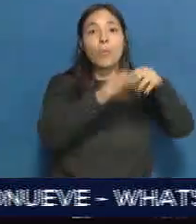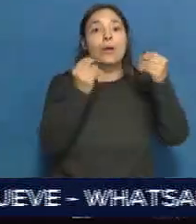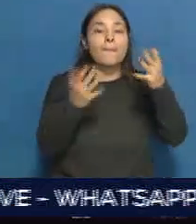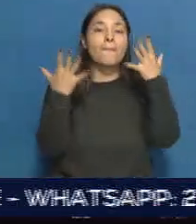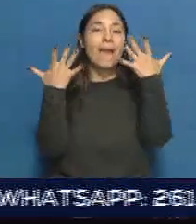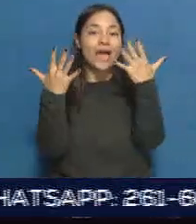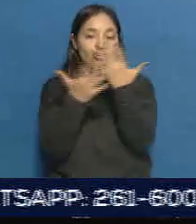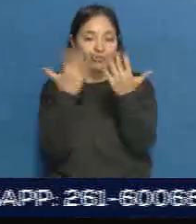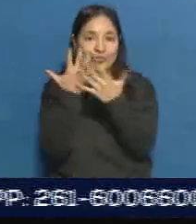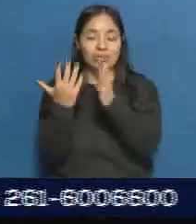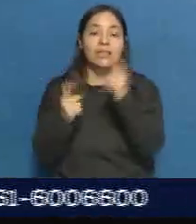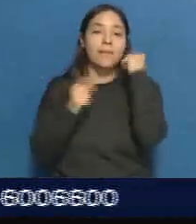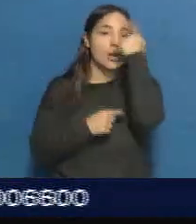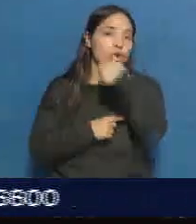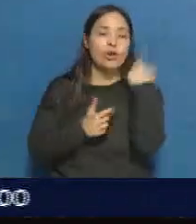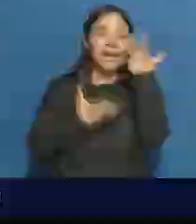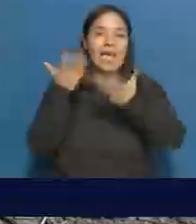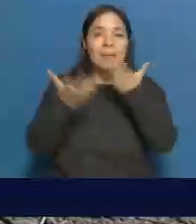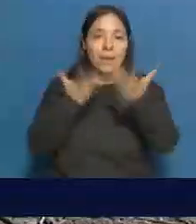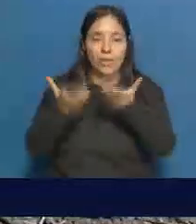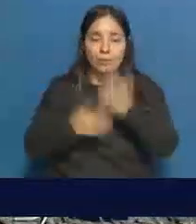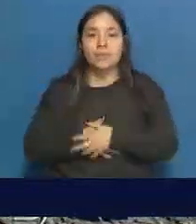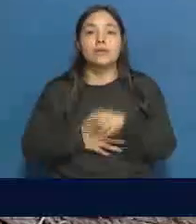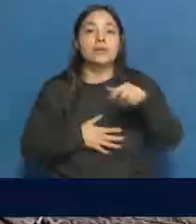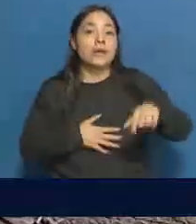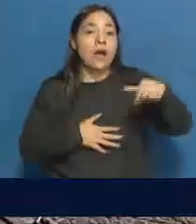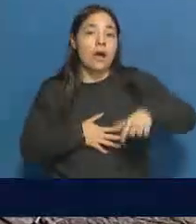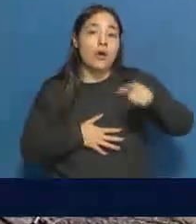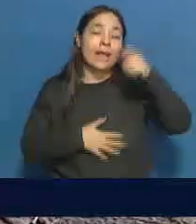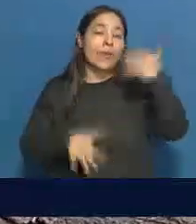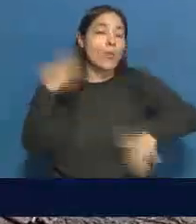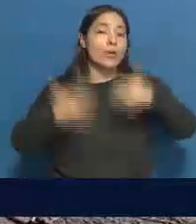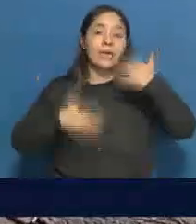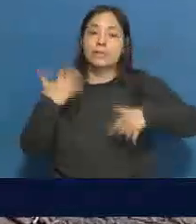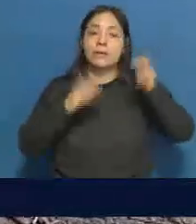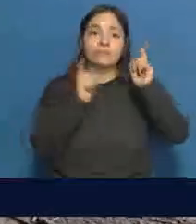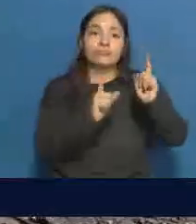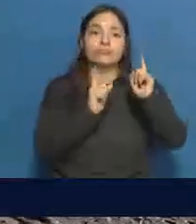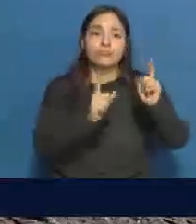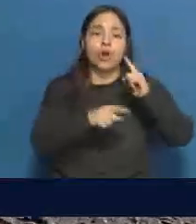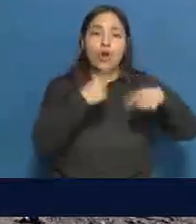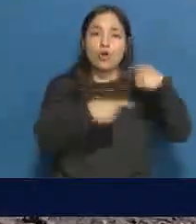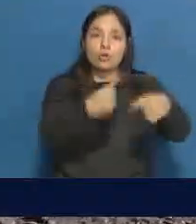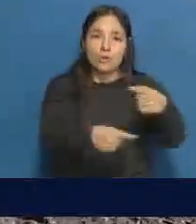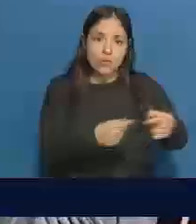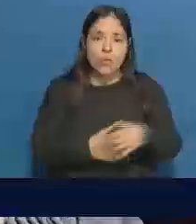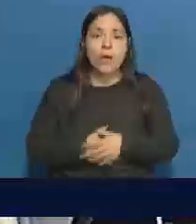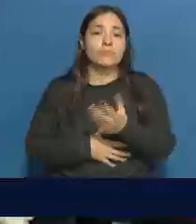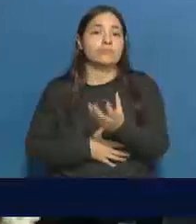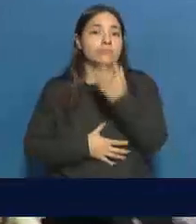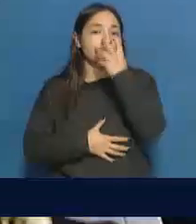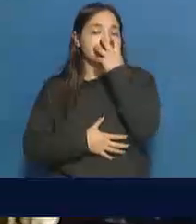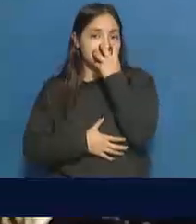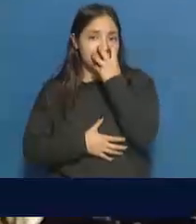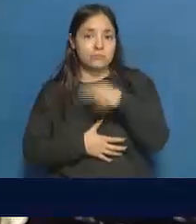según el parte médico de este viernes la niña continúa en terapia intensiva hemodinámicamente estable con asistencia